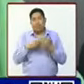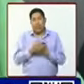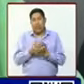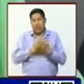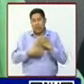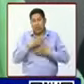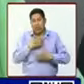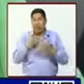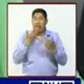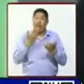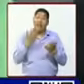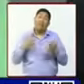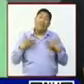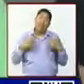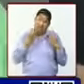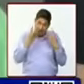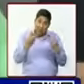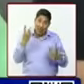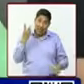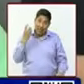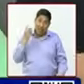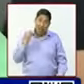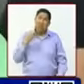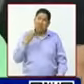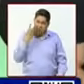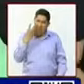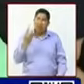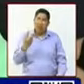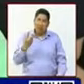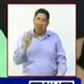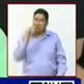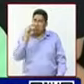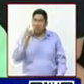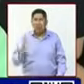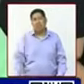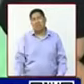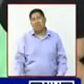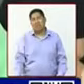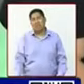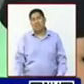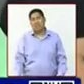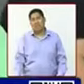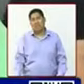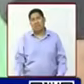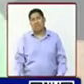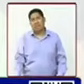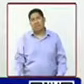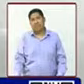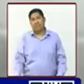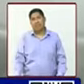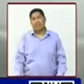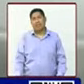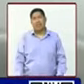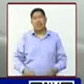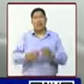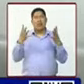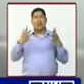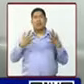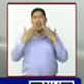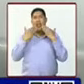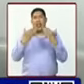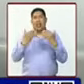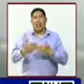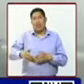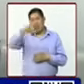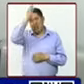Pero felicidad de que la va a ver también ahorita. Ya por lo menos la veo, sí, un rato, sí, si Dios quiere, ¿no? Cuando llegue. Y muy agradecida a Dios